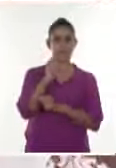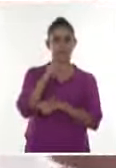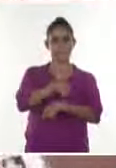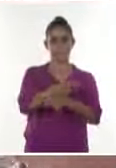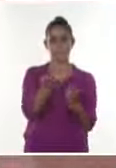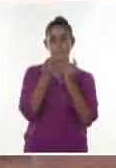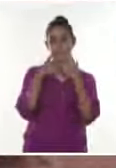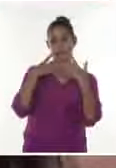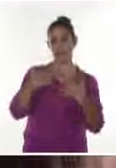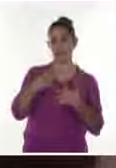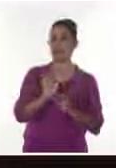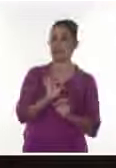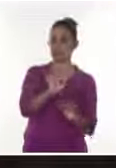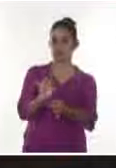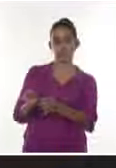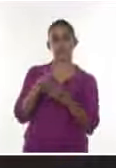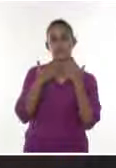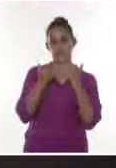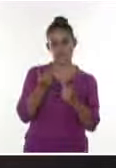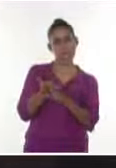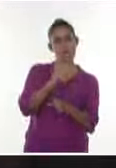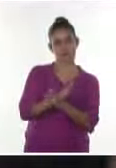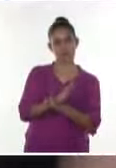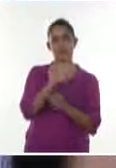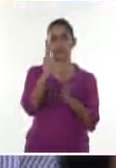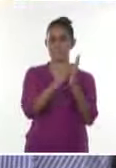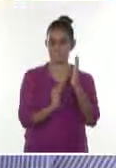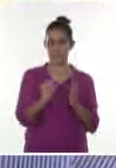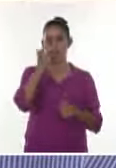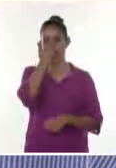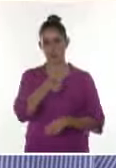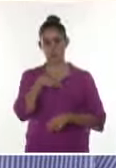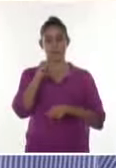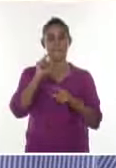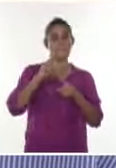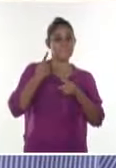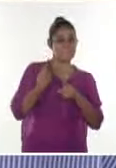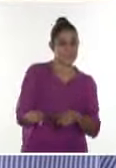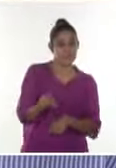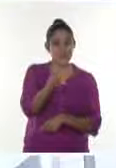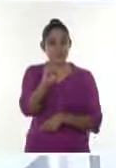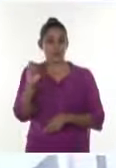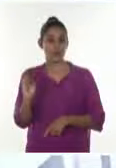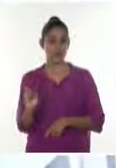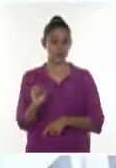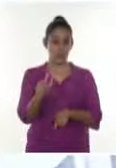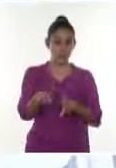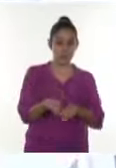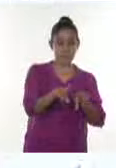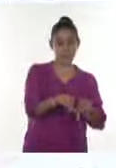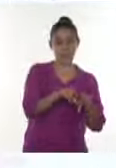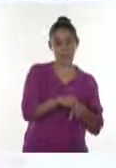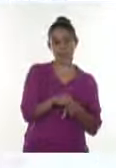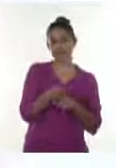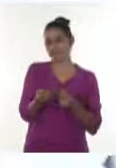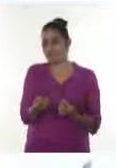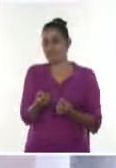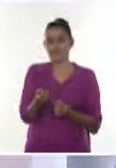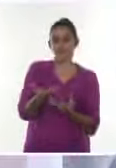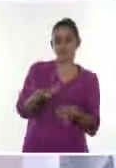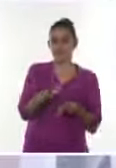sembrando antes de abril nos da para la zafra. Pero son 200 hectáreas. Por muy más o menos que esté, nos